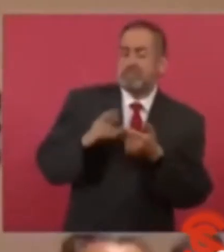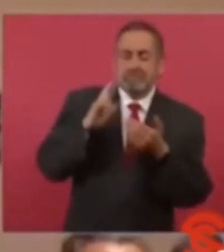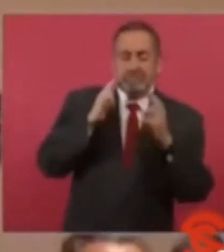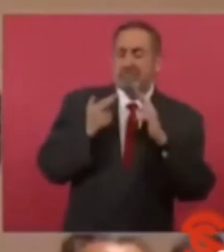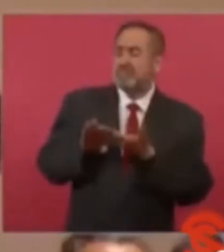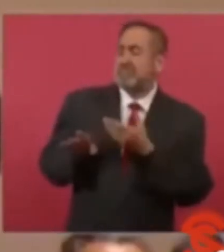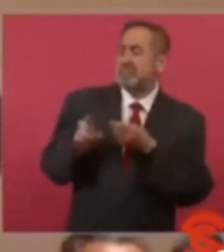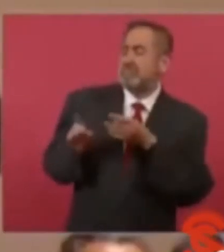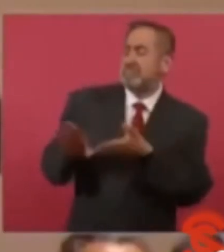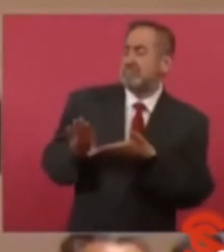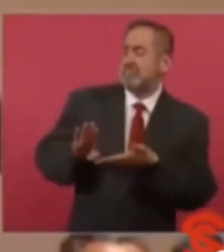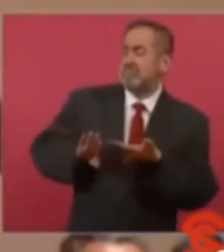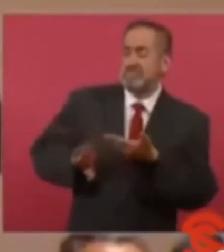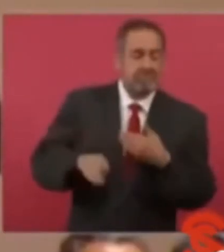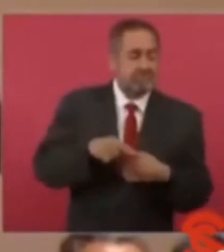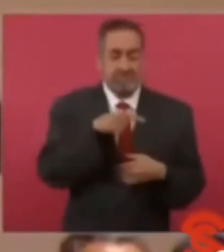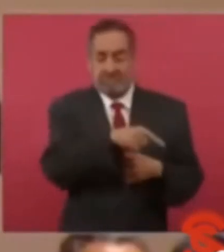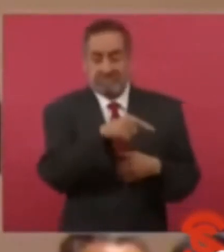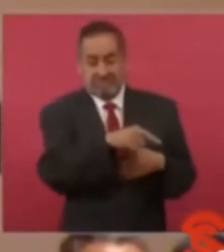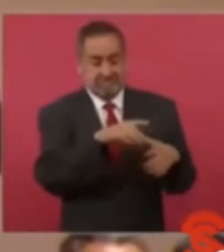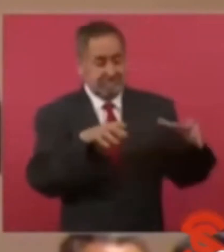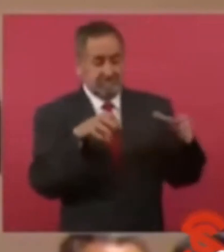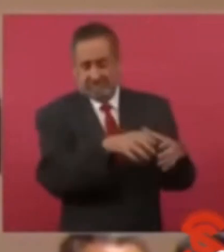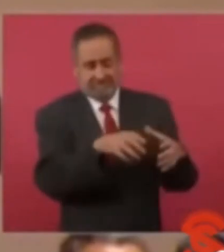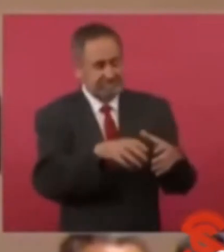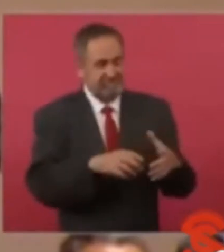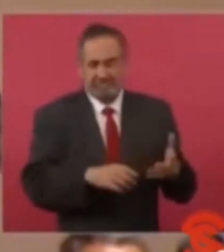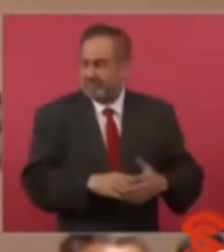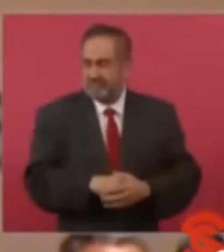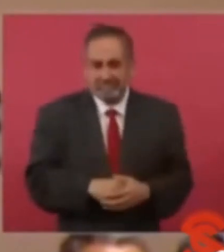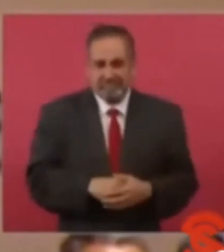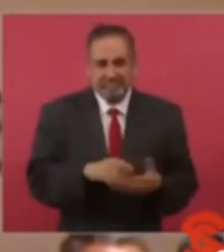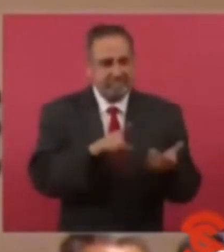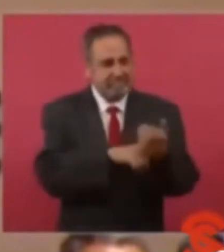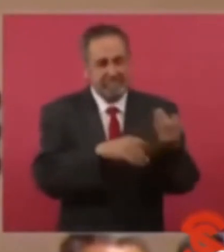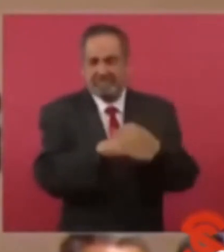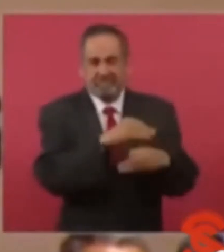racismo, como paradoja,